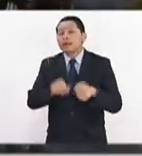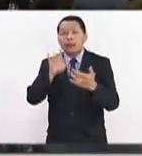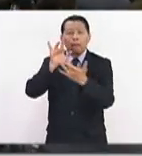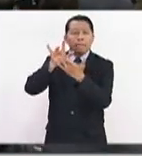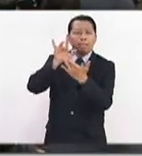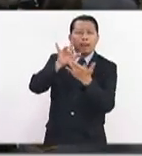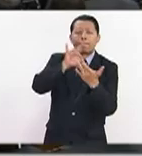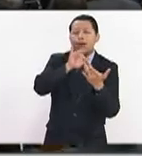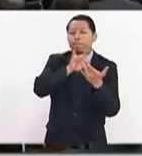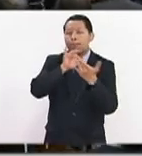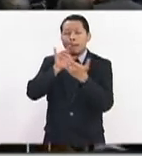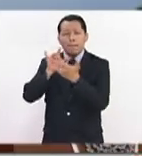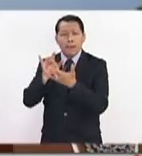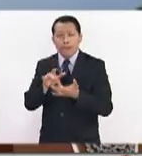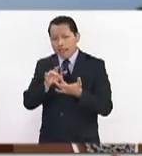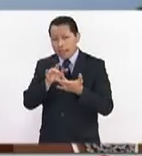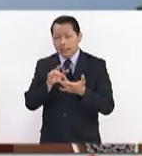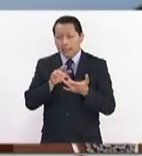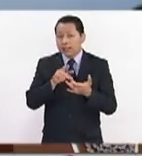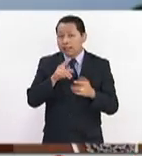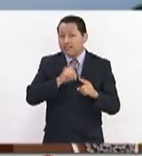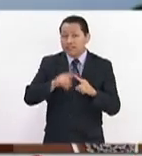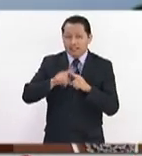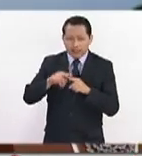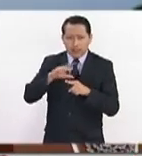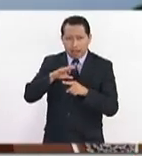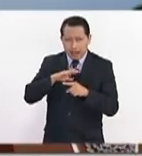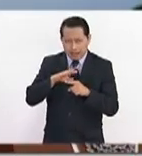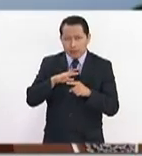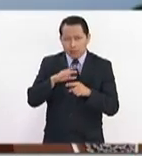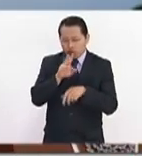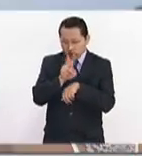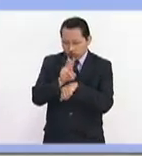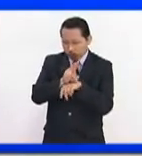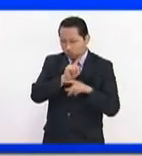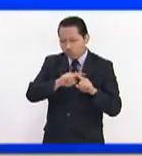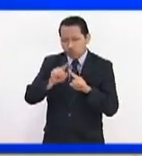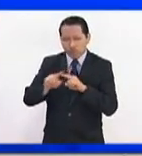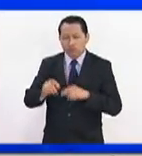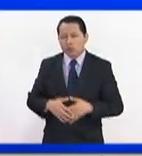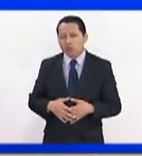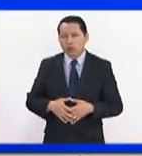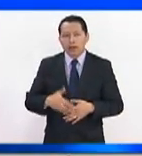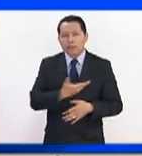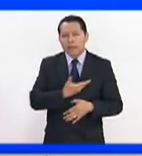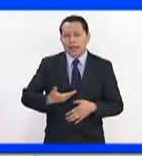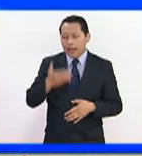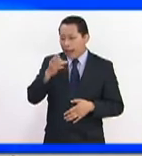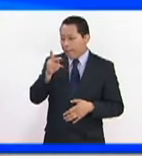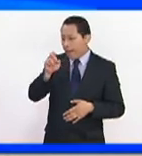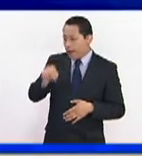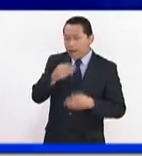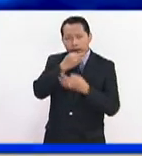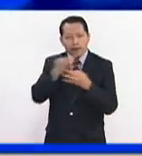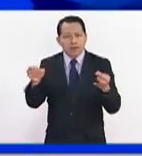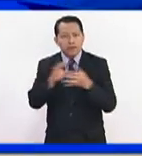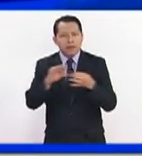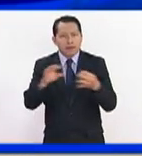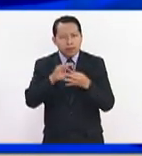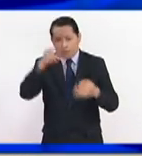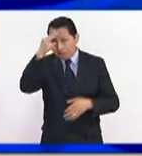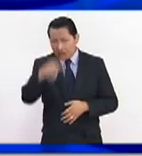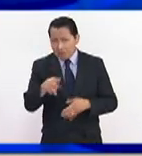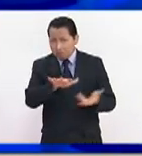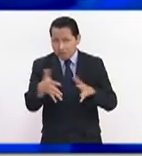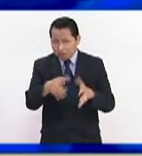comunicaciones digital troncalizado y una red de monitoreo optrónico. El presidente Peña Nieto informó que México ha alcanzado un